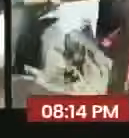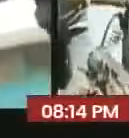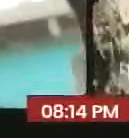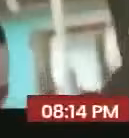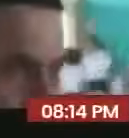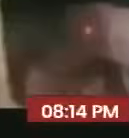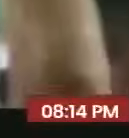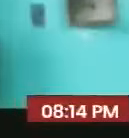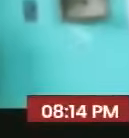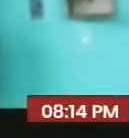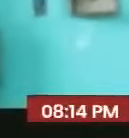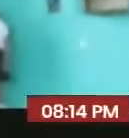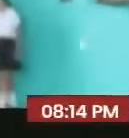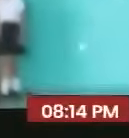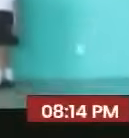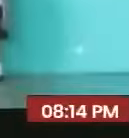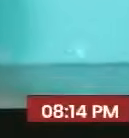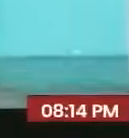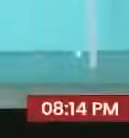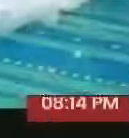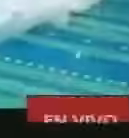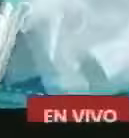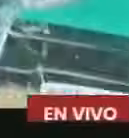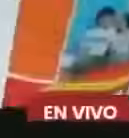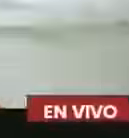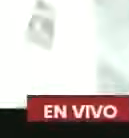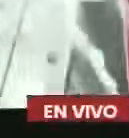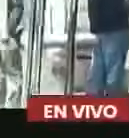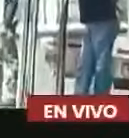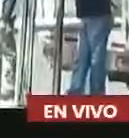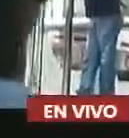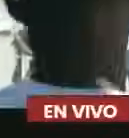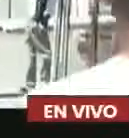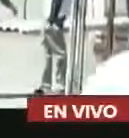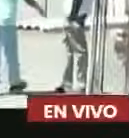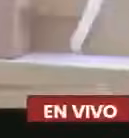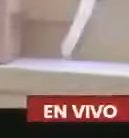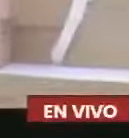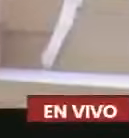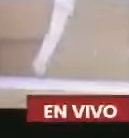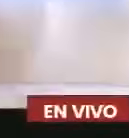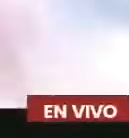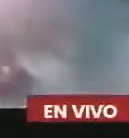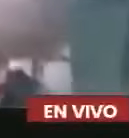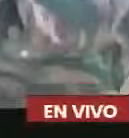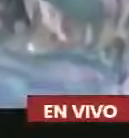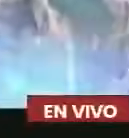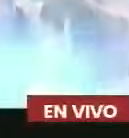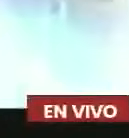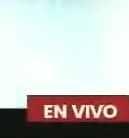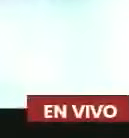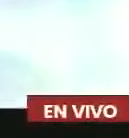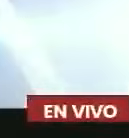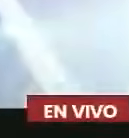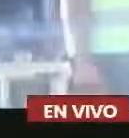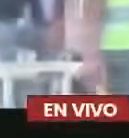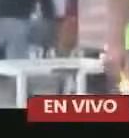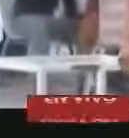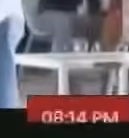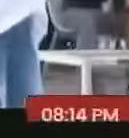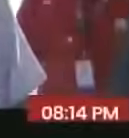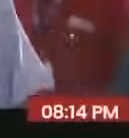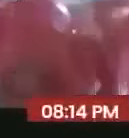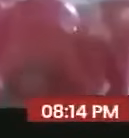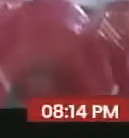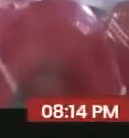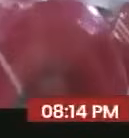popular, en la conciencia popular, en el poder popular. Y yo puedo decir, lo fácil y lo difícil